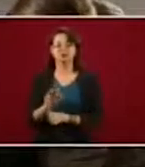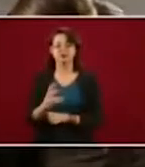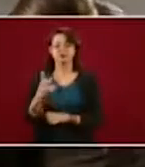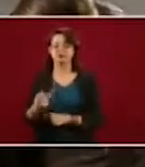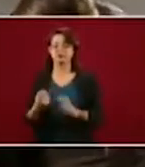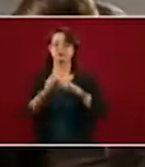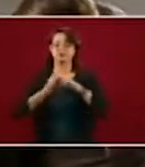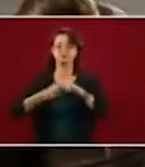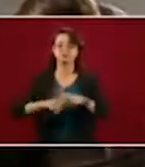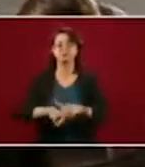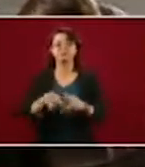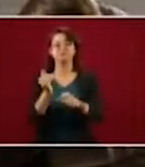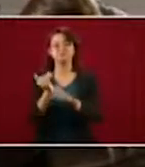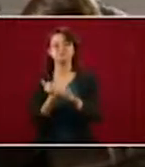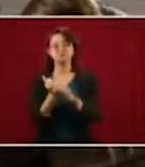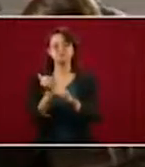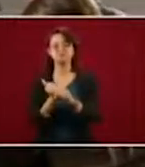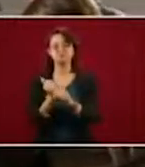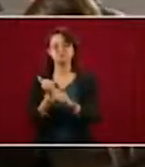investigación